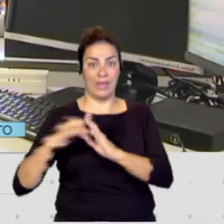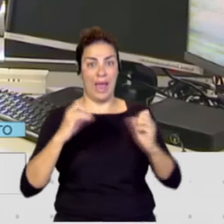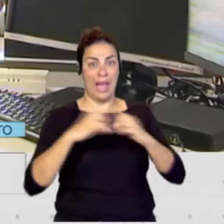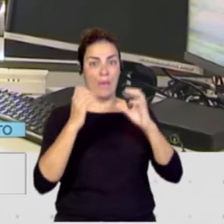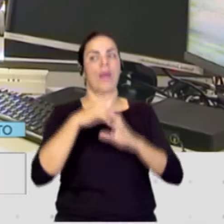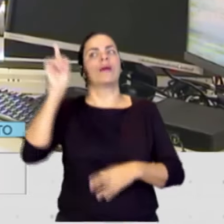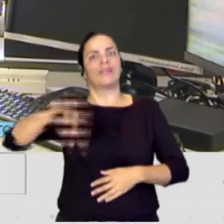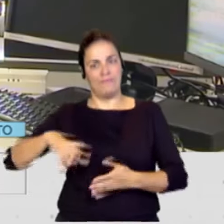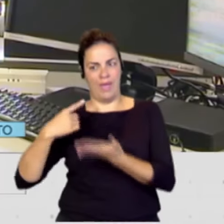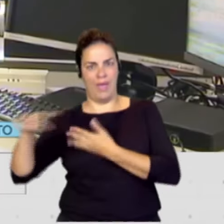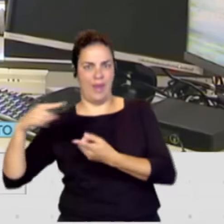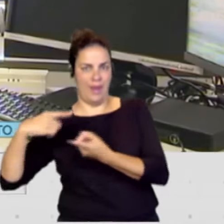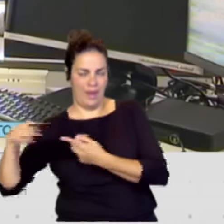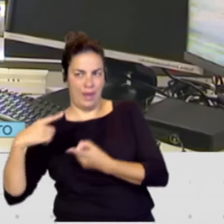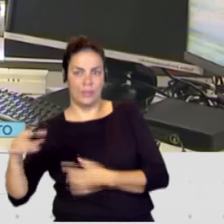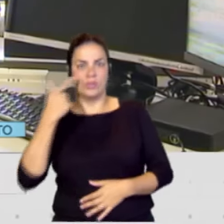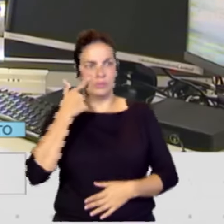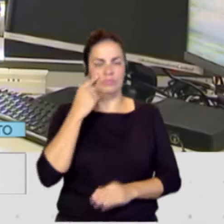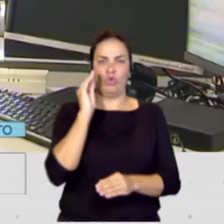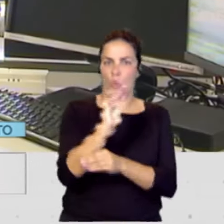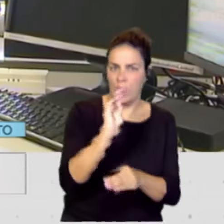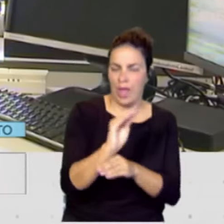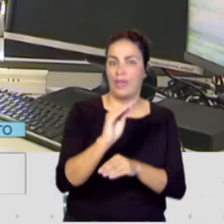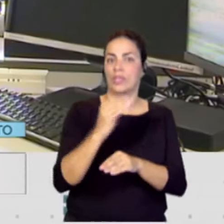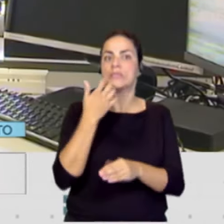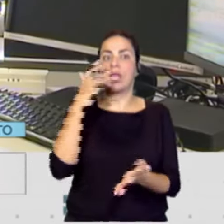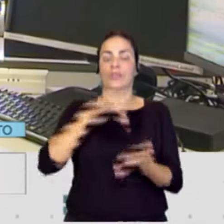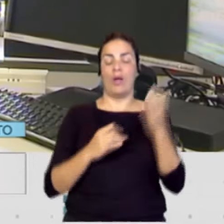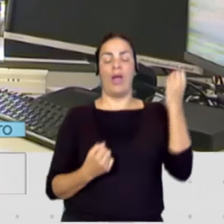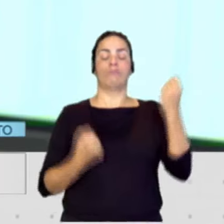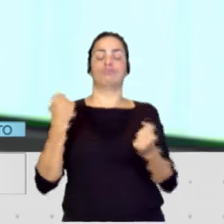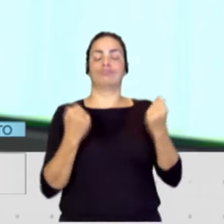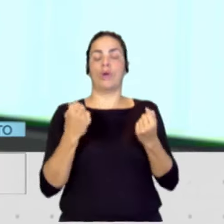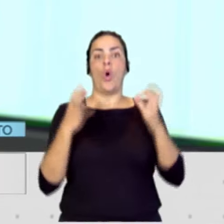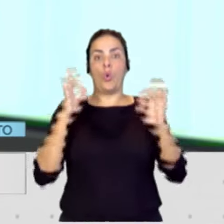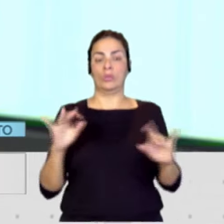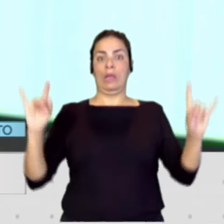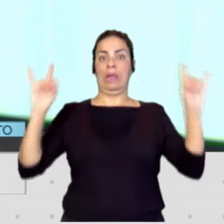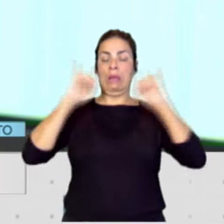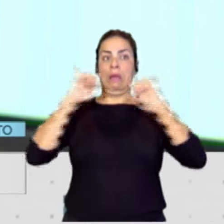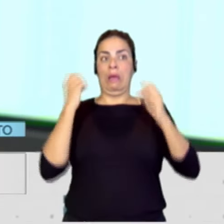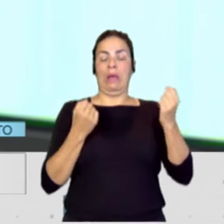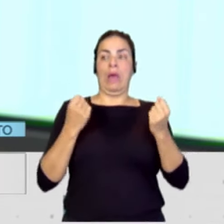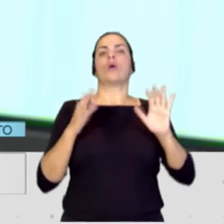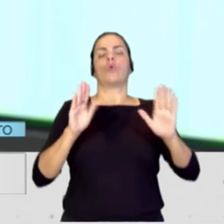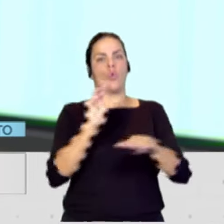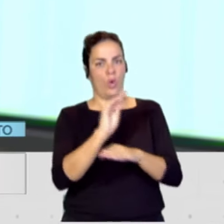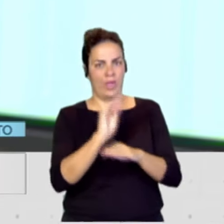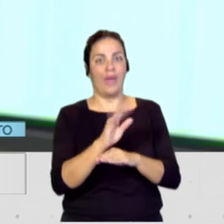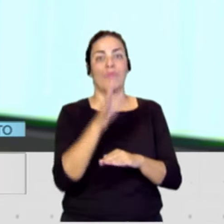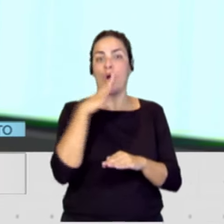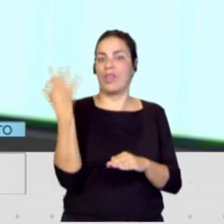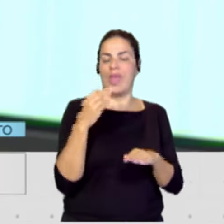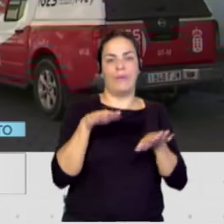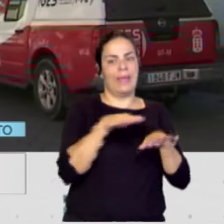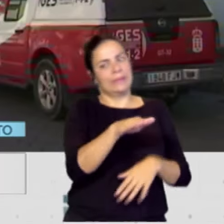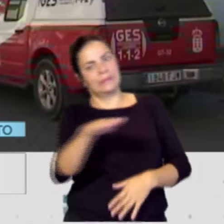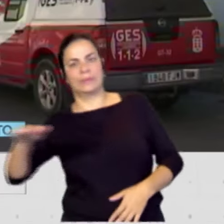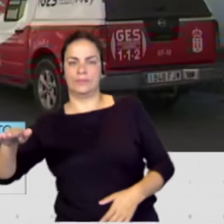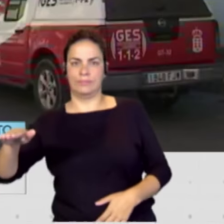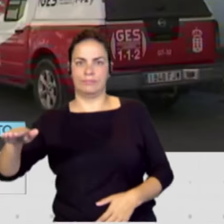palma precaución para todos aquellos que se encuentren conduci en el momento en el que se reciba esa alerta por lo que tendrán que buscar un lugar apartado